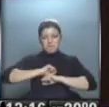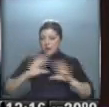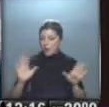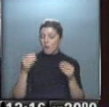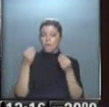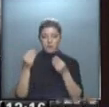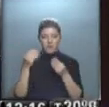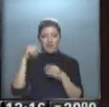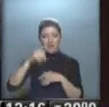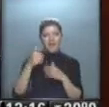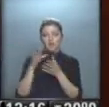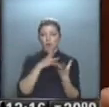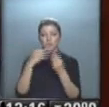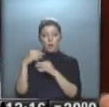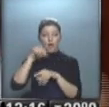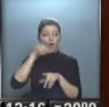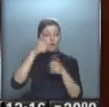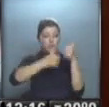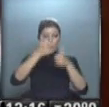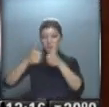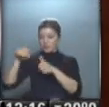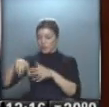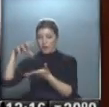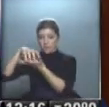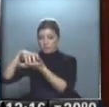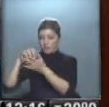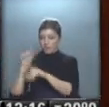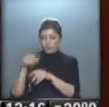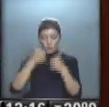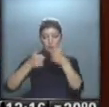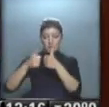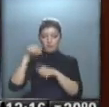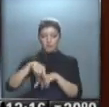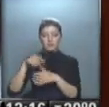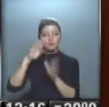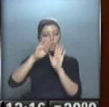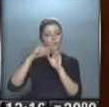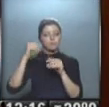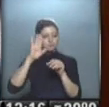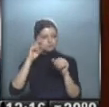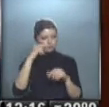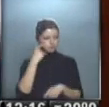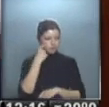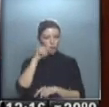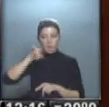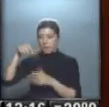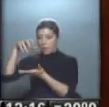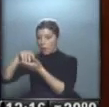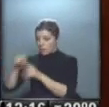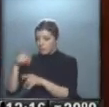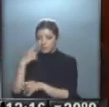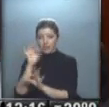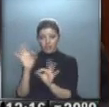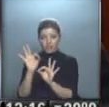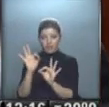permitiría regular a los competidores del Grupo Clarín y no regular al Grupo Clarín. Esta ley tiene